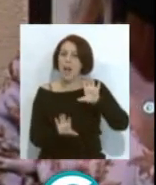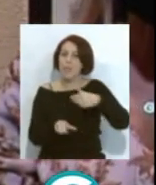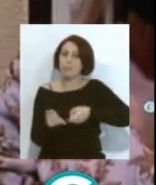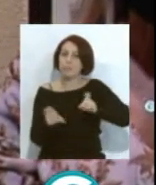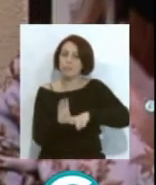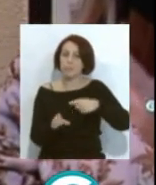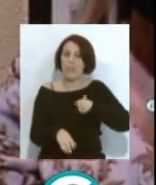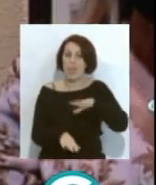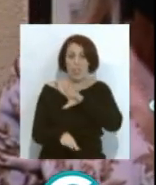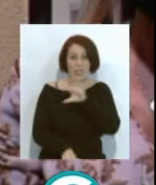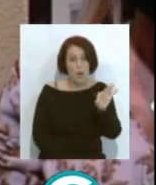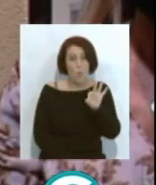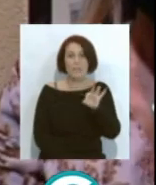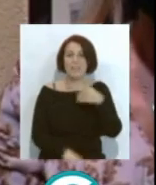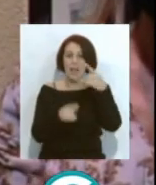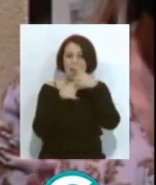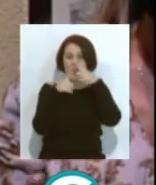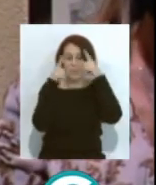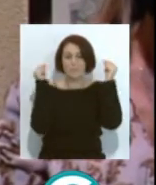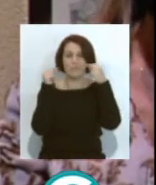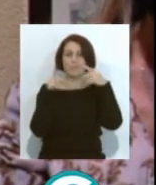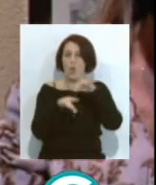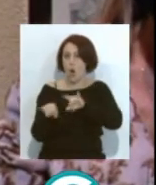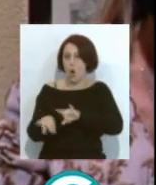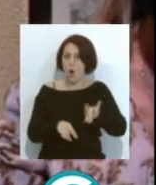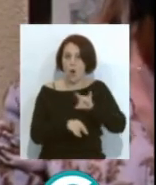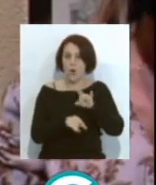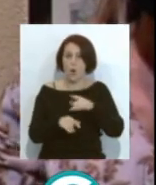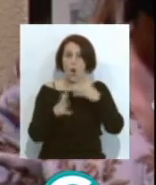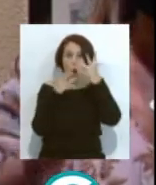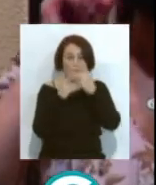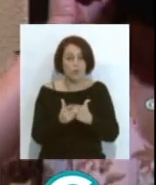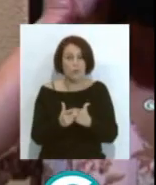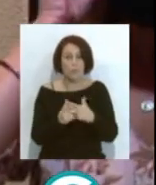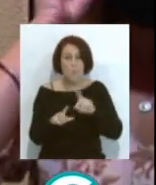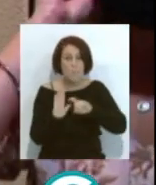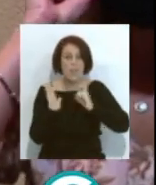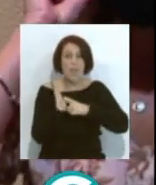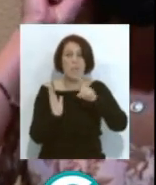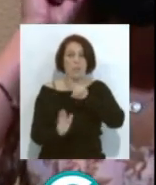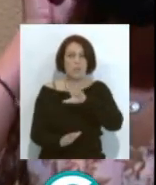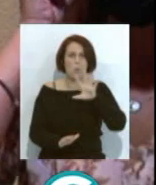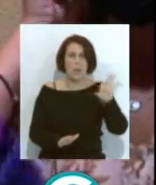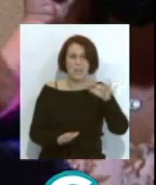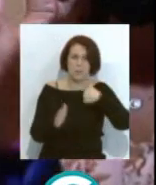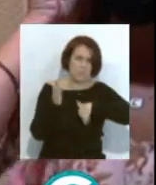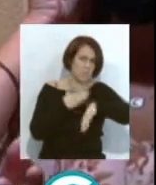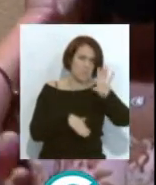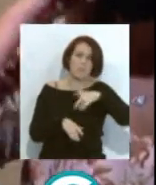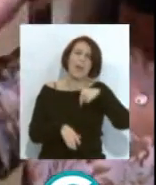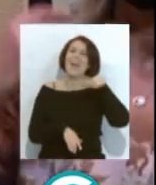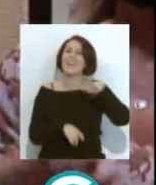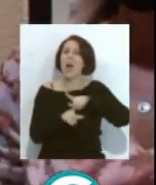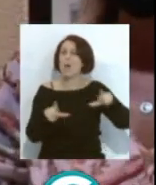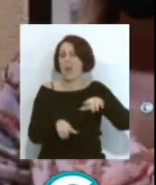Son 50 antifaces de oro. La colección completa de Juan son 140 y tantos cuadros que están allí en el aula. En otra